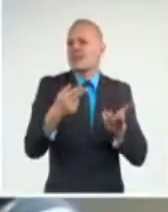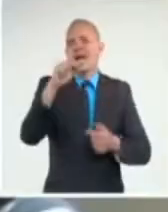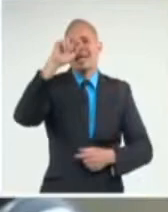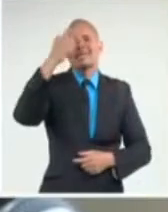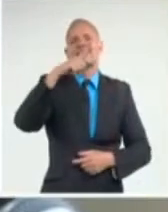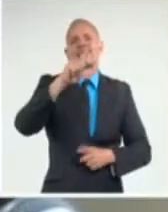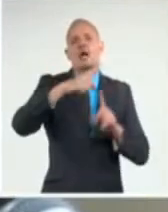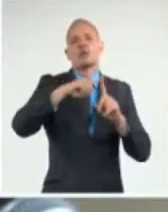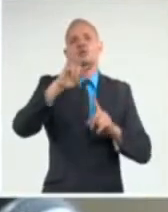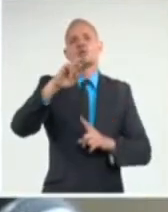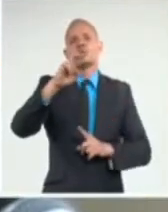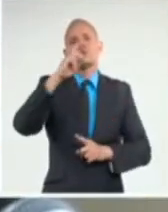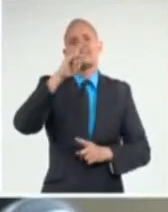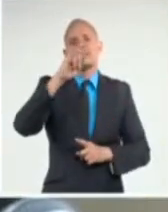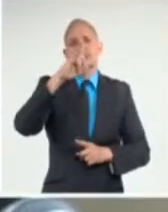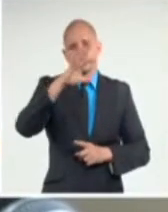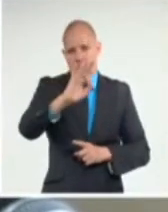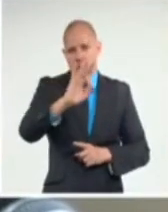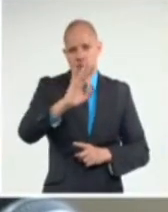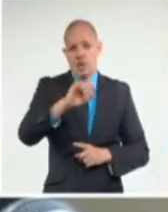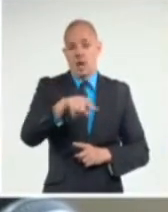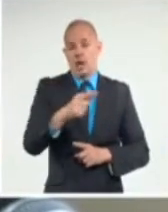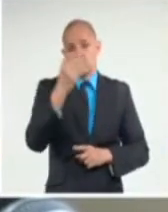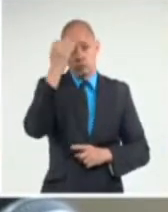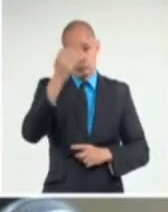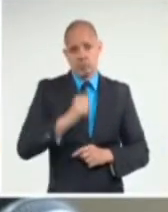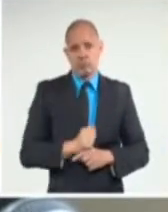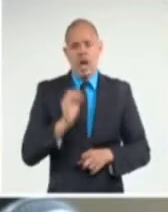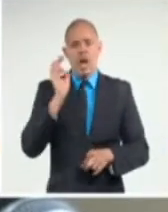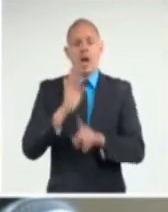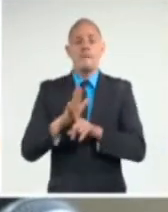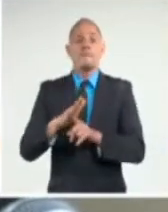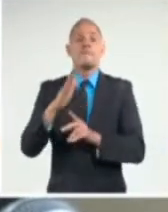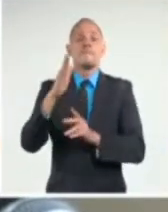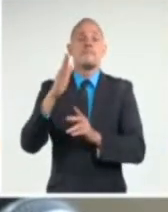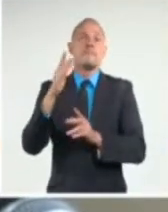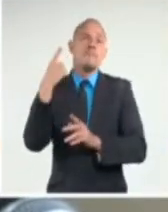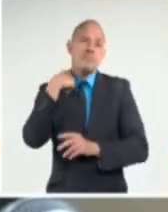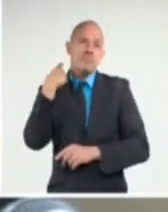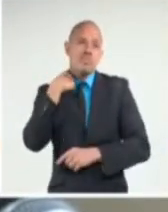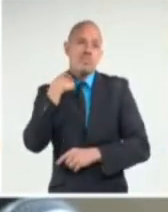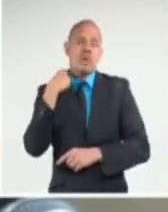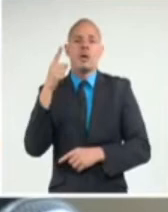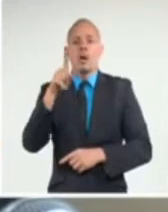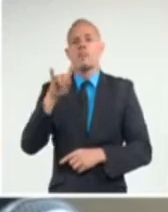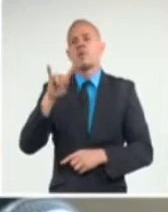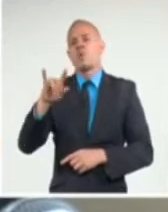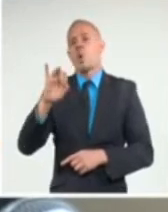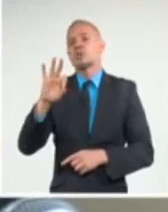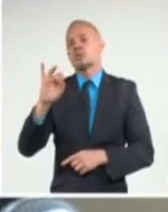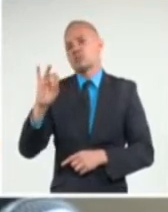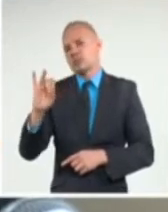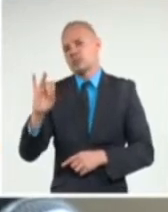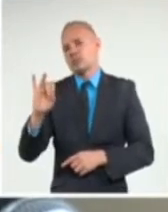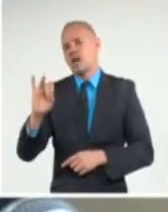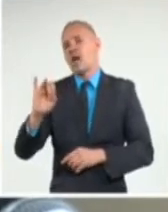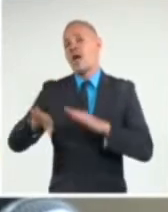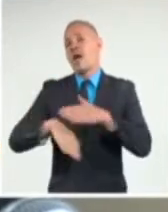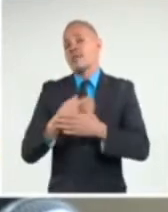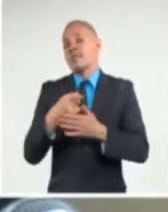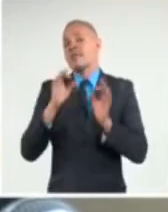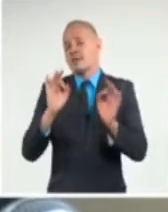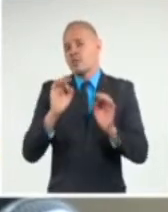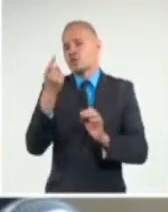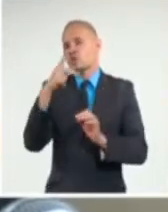se inicia en enero del año 87 específicamente el día 12